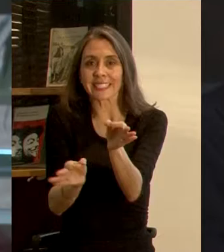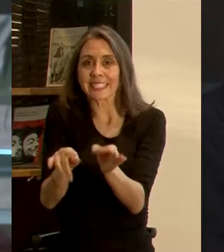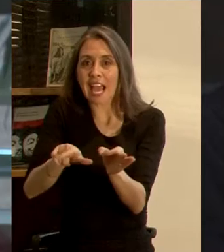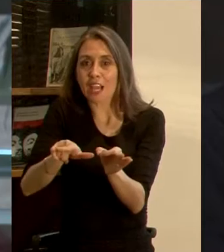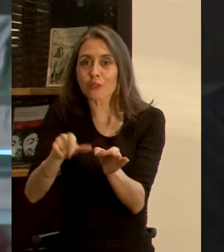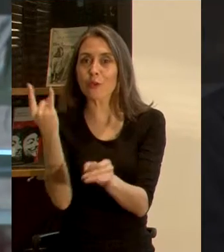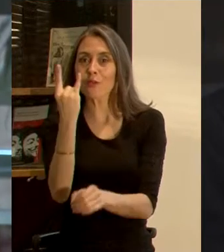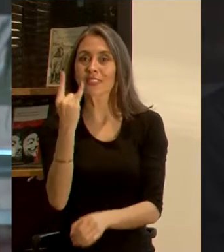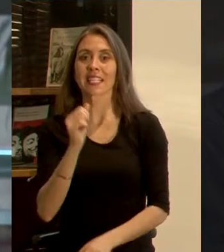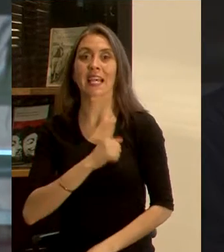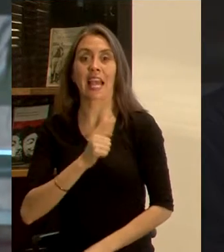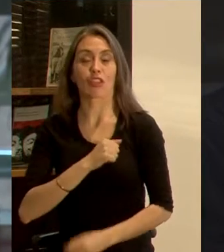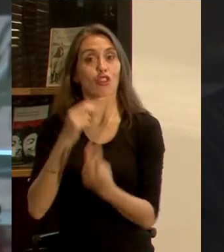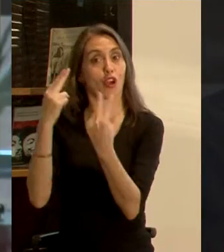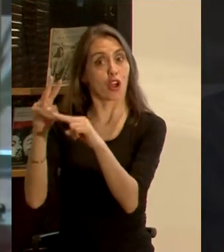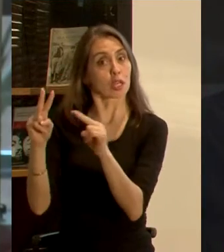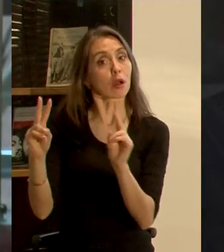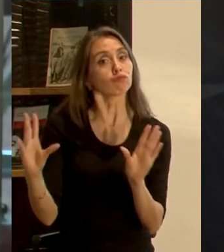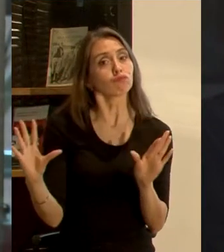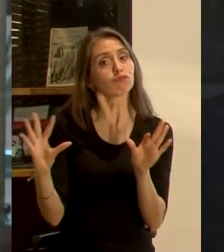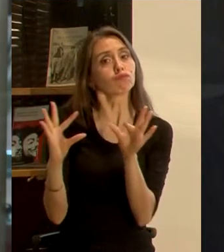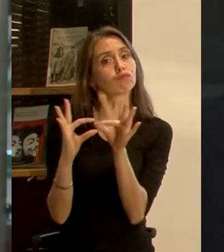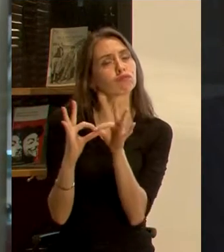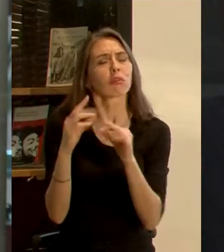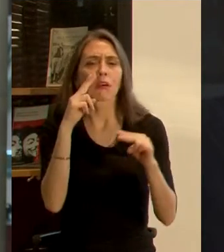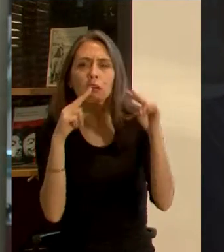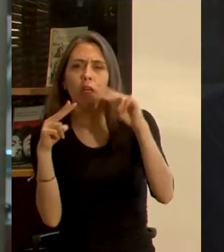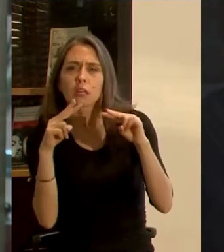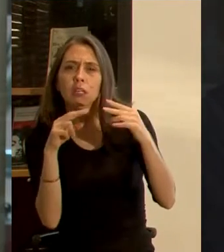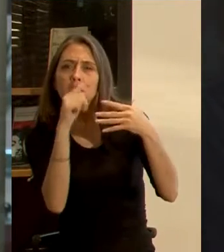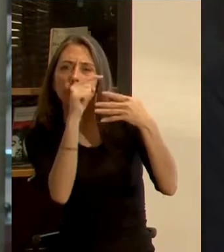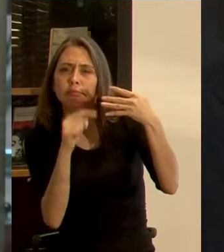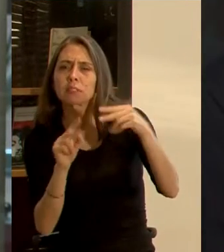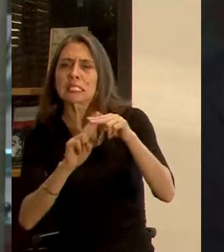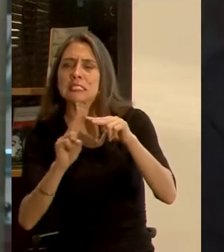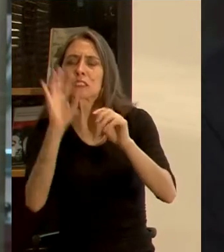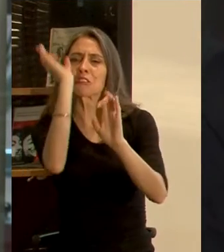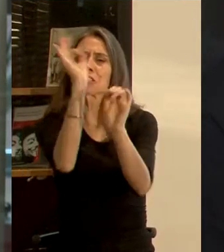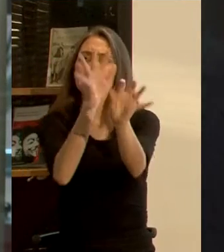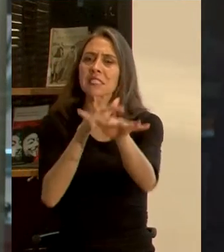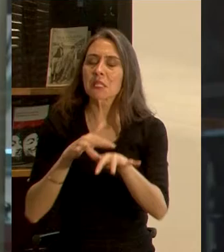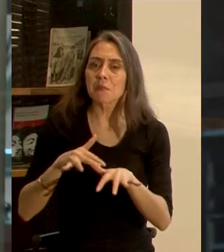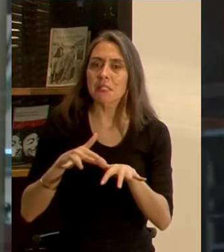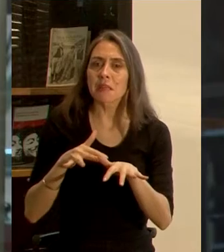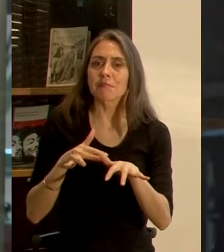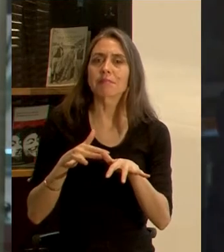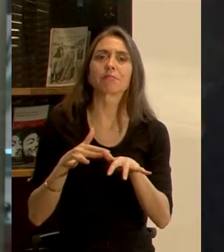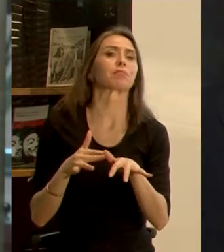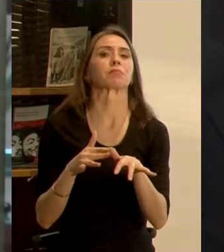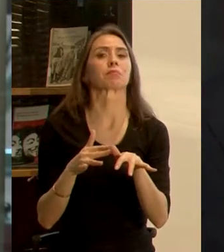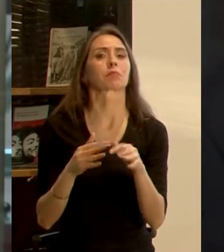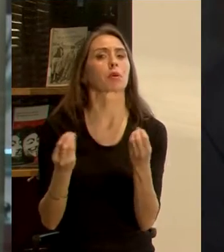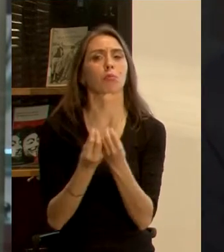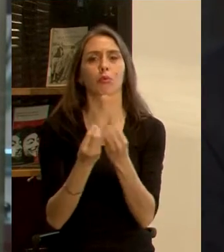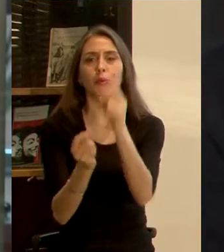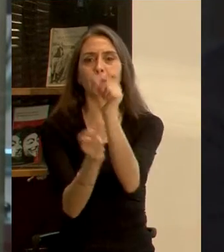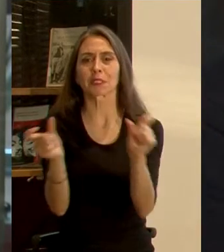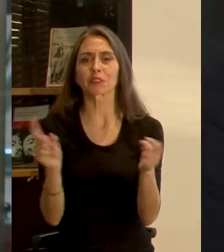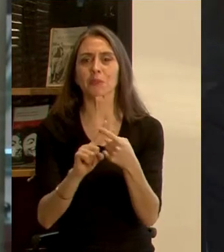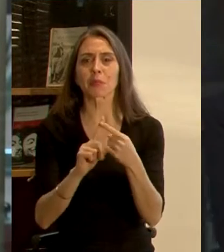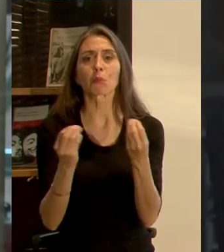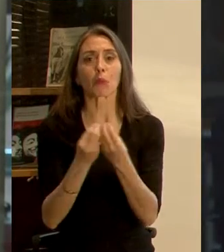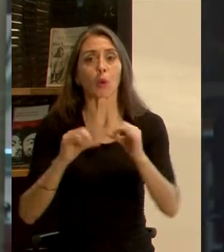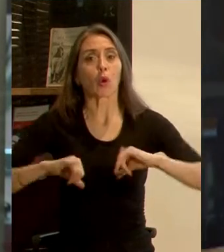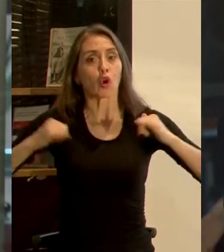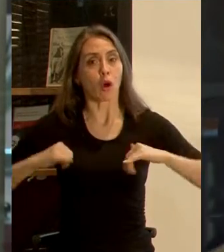la Universidad Católica. Donde realizamos varios seminarios con participación de muchas personas, de muchos